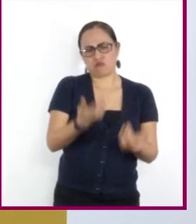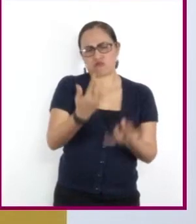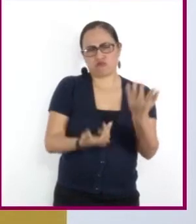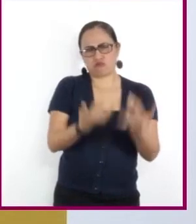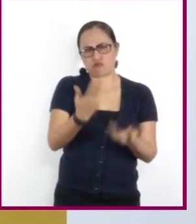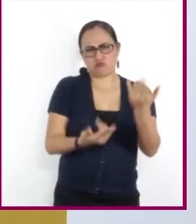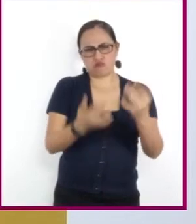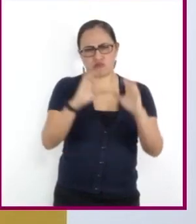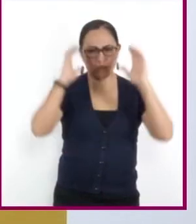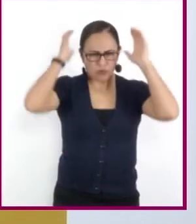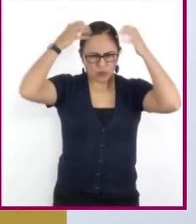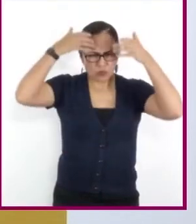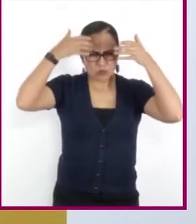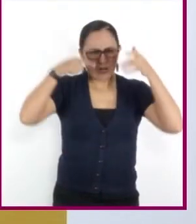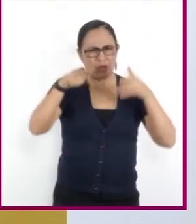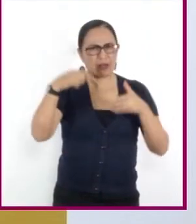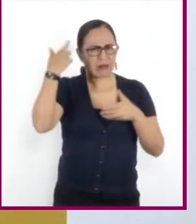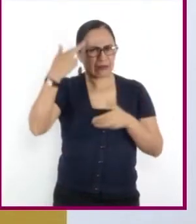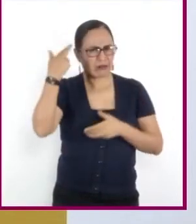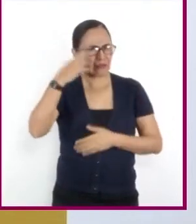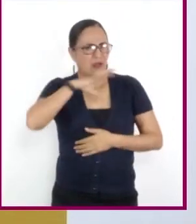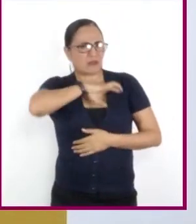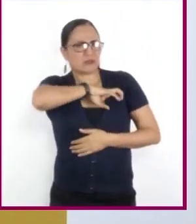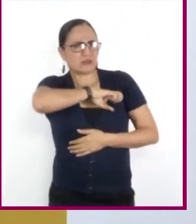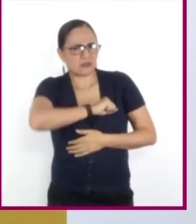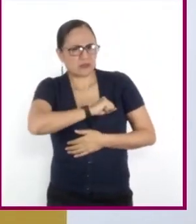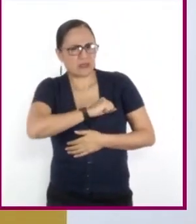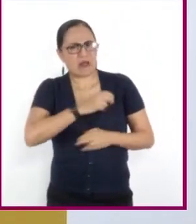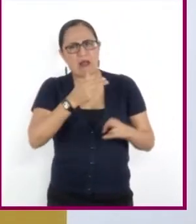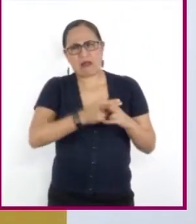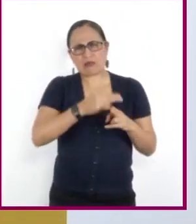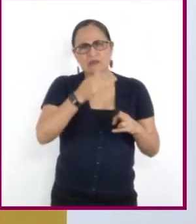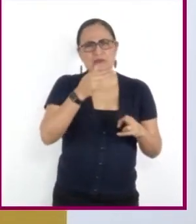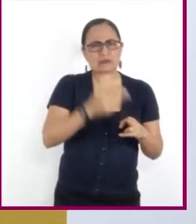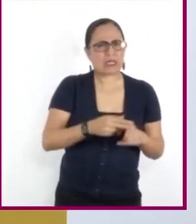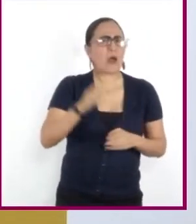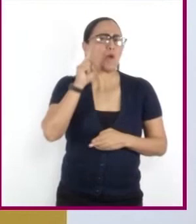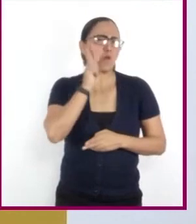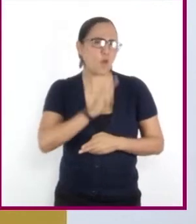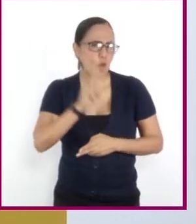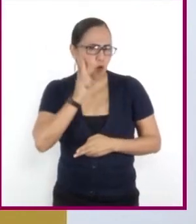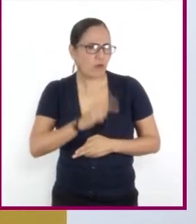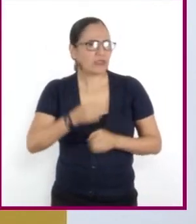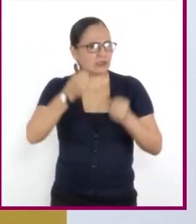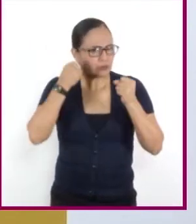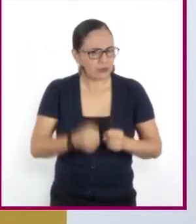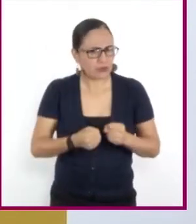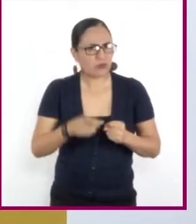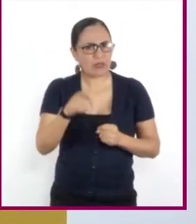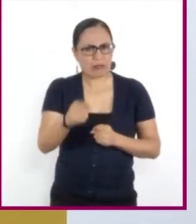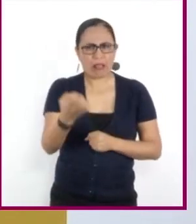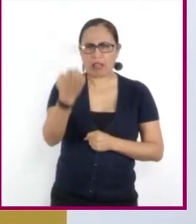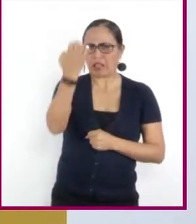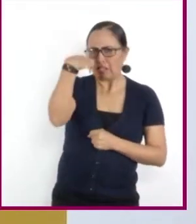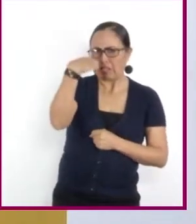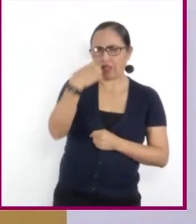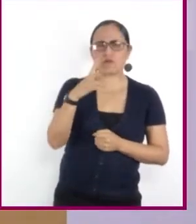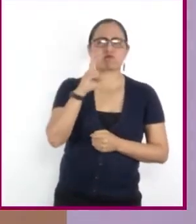rey le gustaba mucho su corona y no quiso fundirla hasta que existiera una evidencia contundente de que lo habían